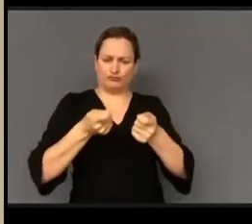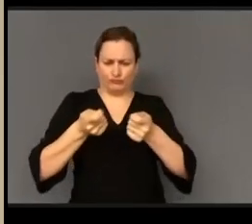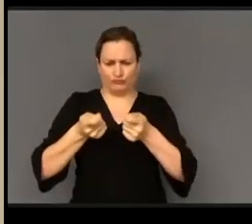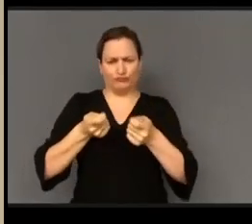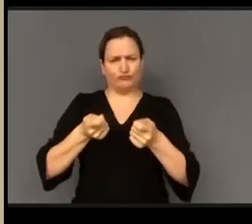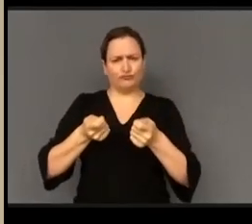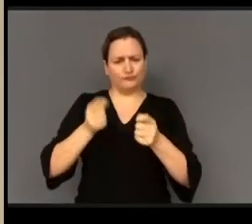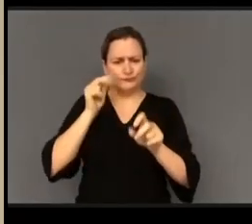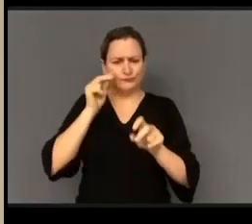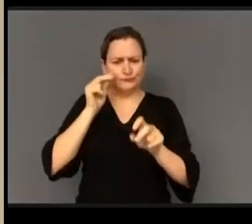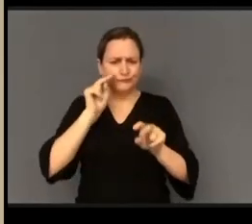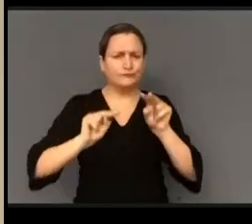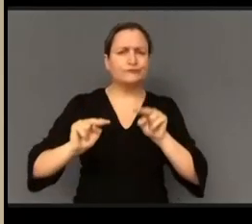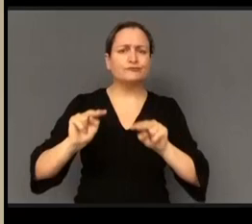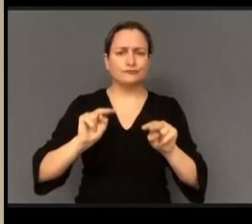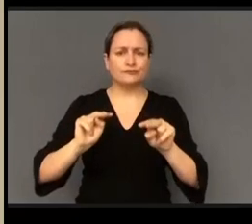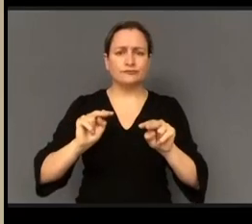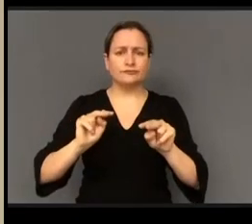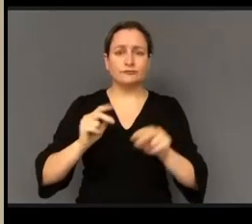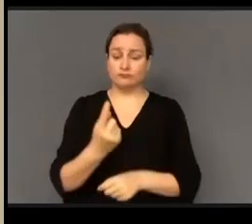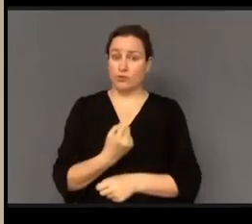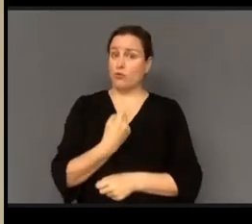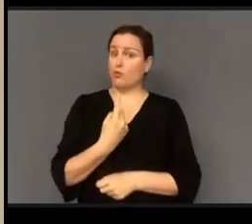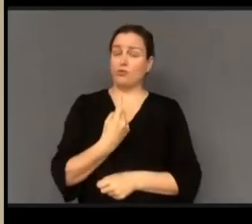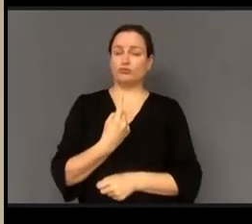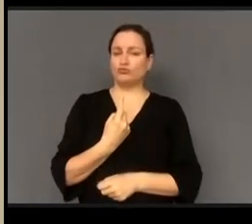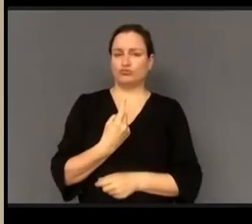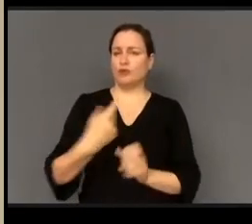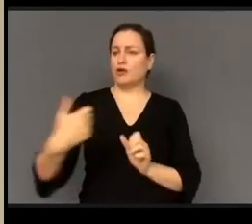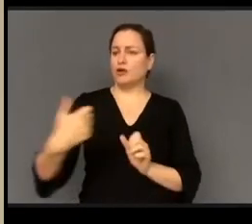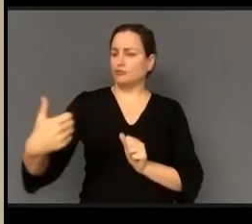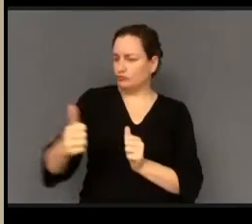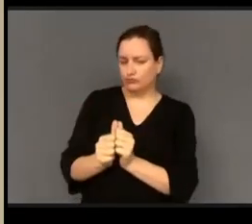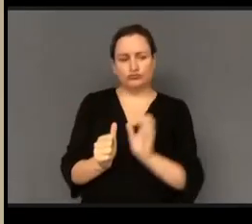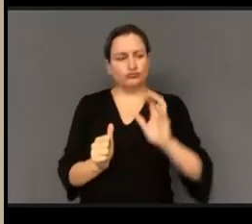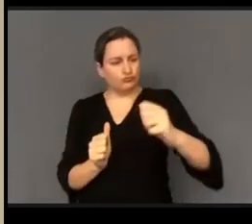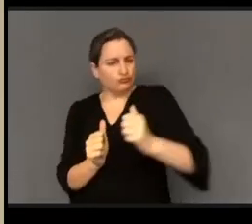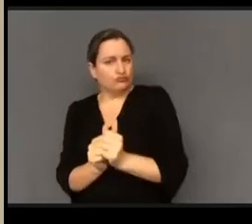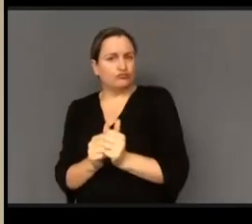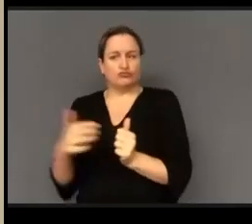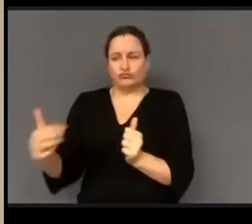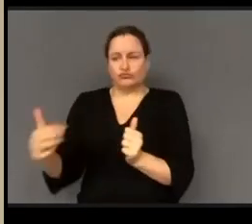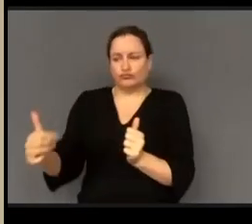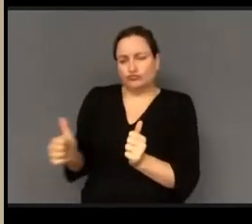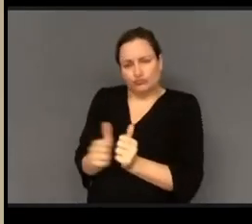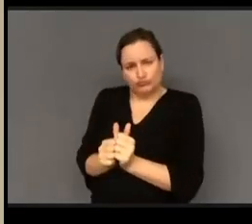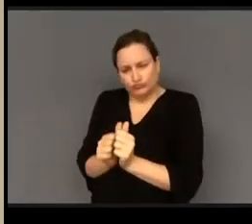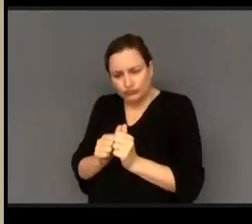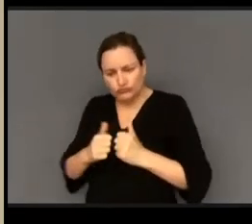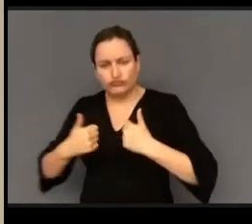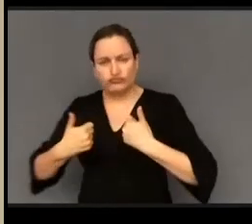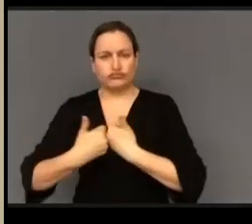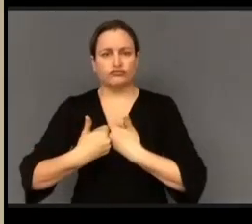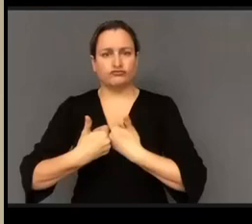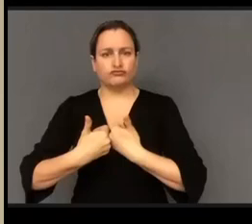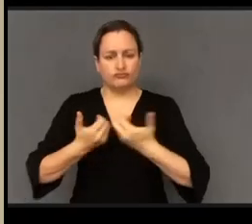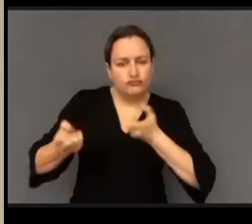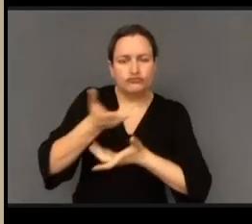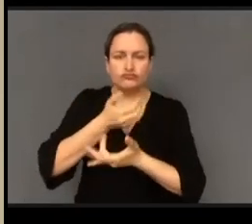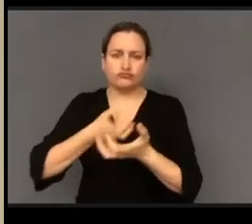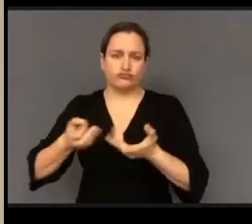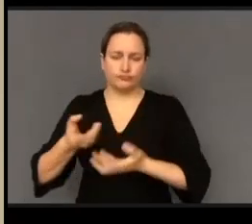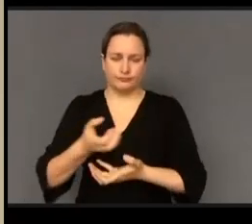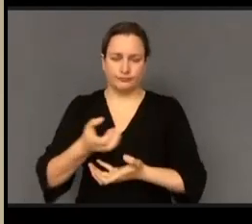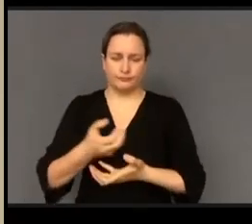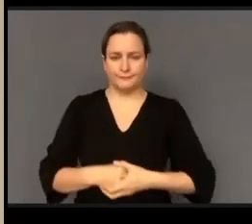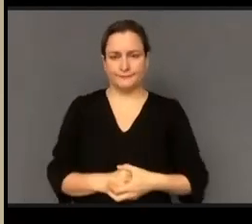la participación de múltiples partes interesadas. Por último, pero no por ello menos importante, la